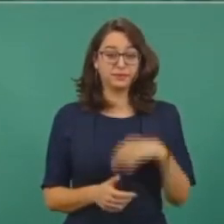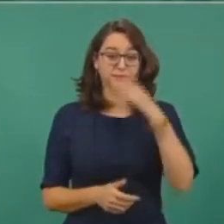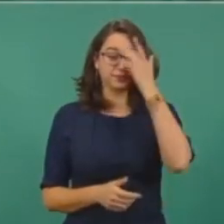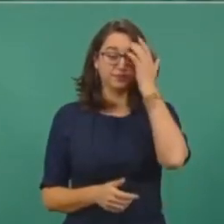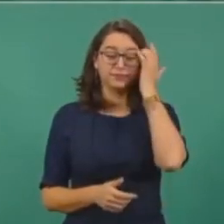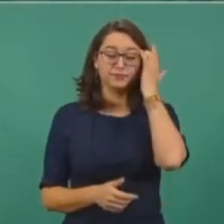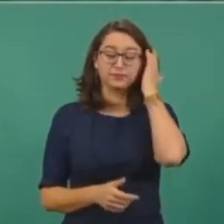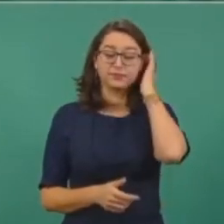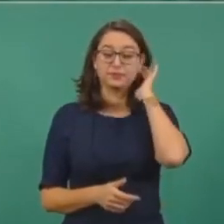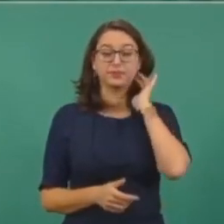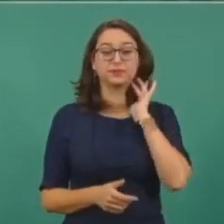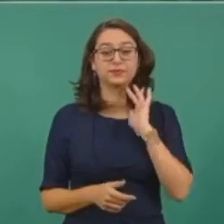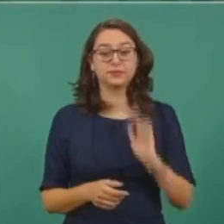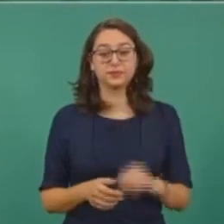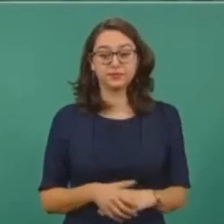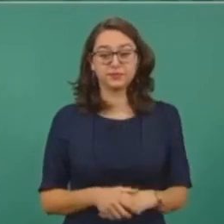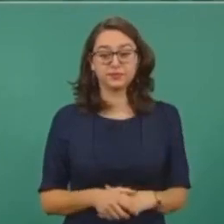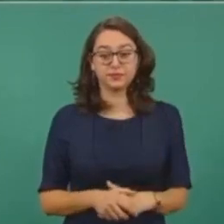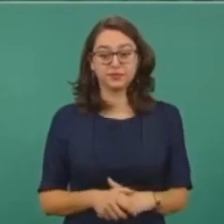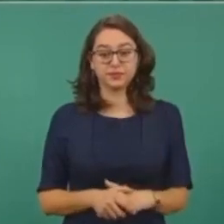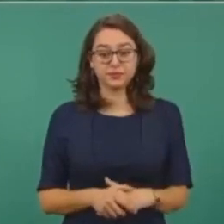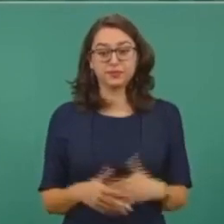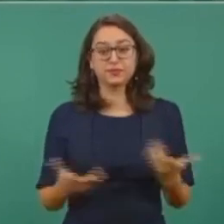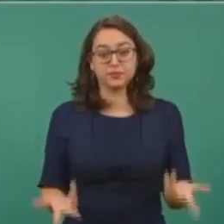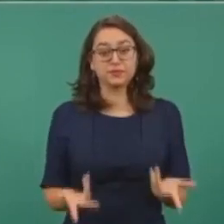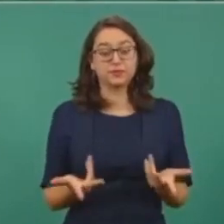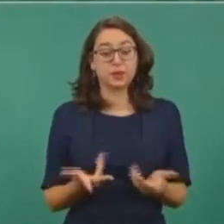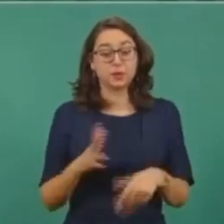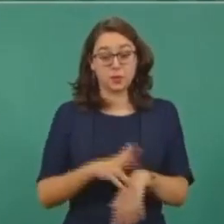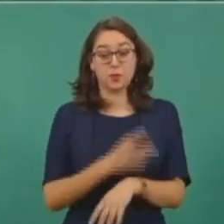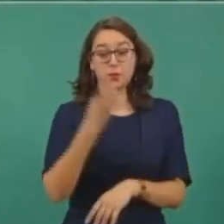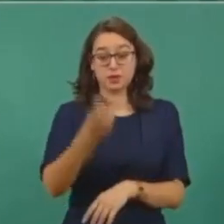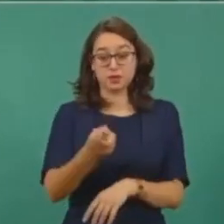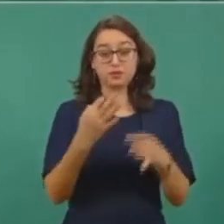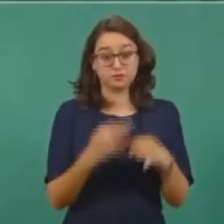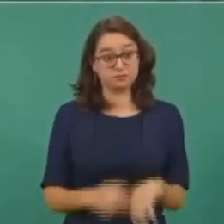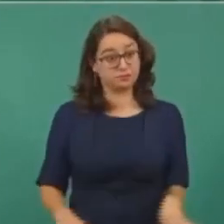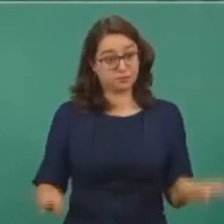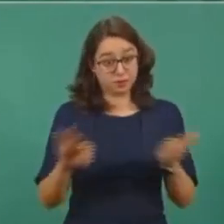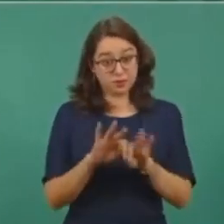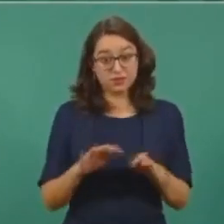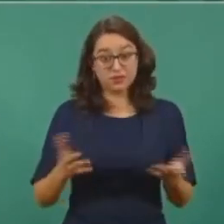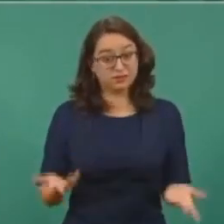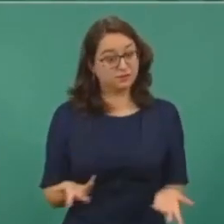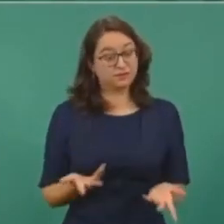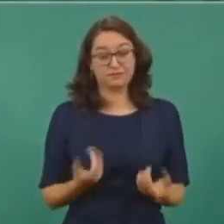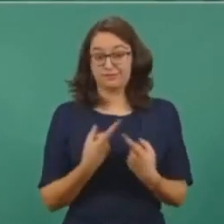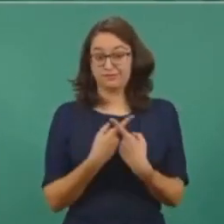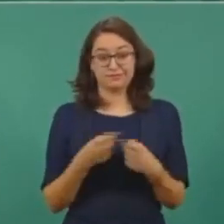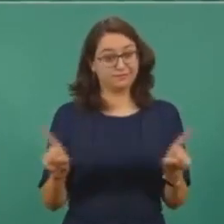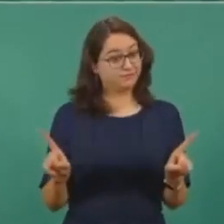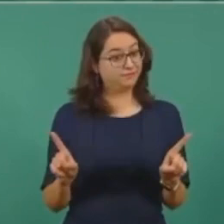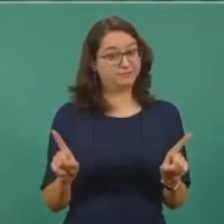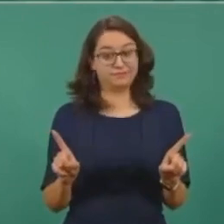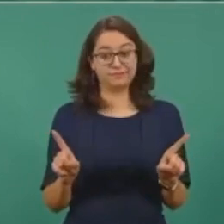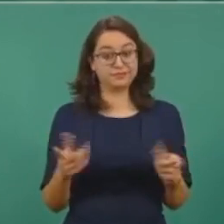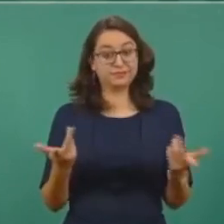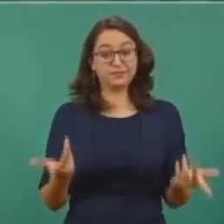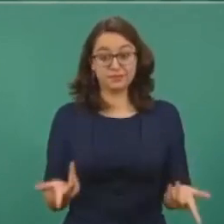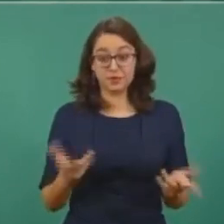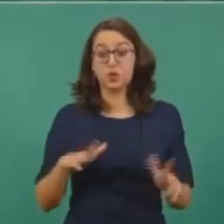Entonces, es importante que se sepa que se van a llevar a cabo